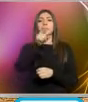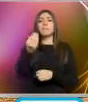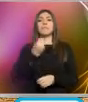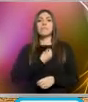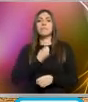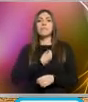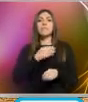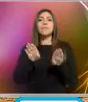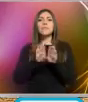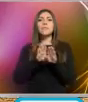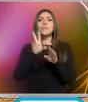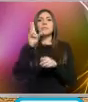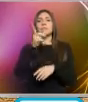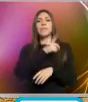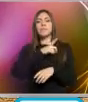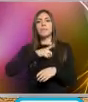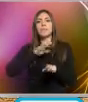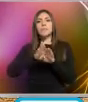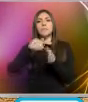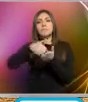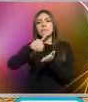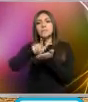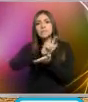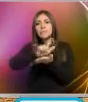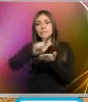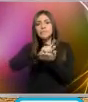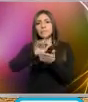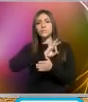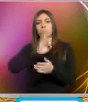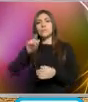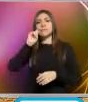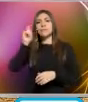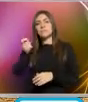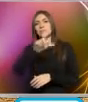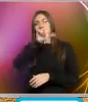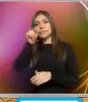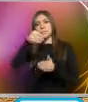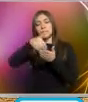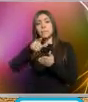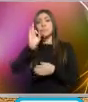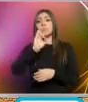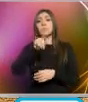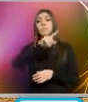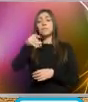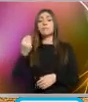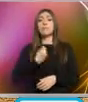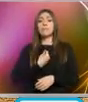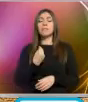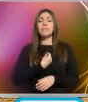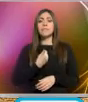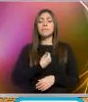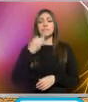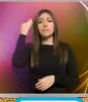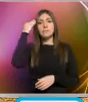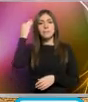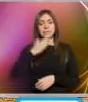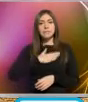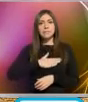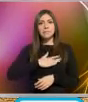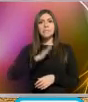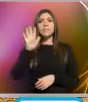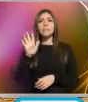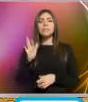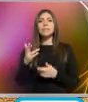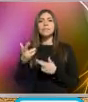es deshidratarla, transportarla y excretarla. Entonces, ¿qué pasa si nosotros no vamos al baño? Por así decirlo, se regresa y se